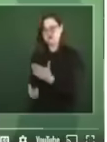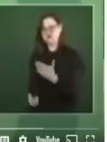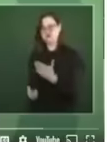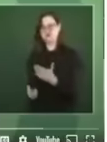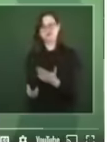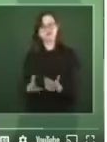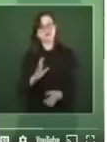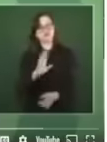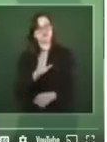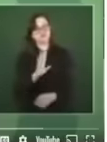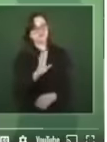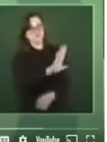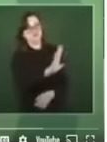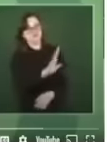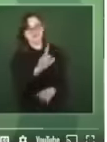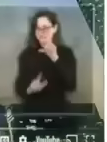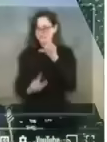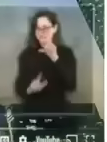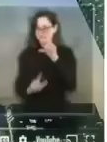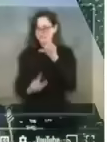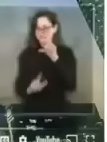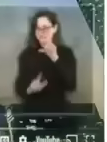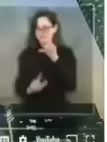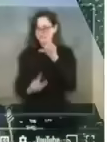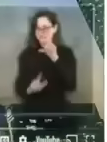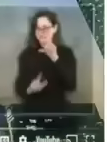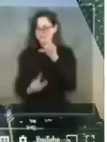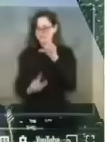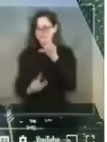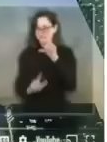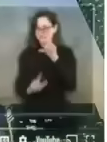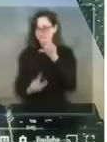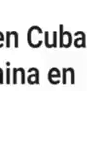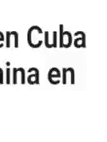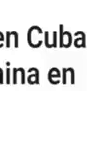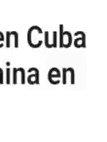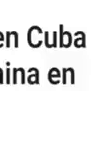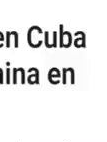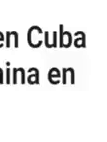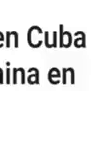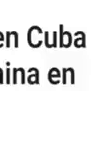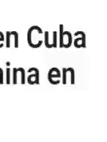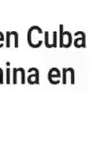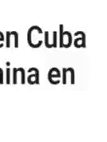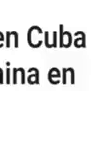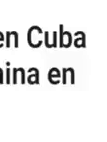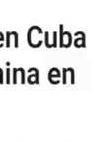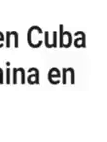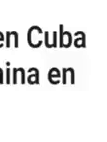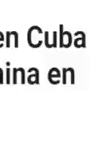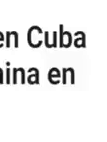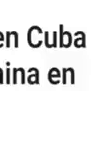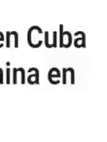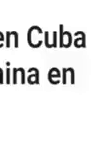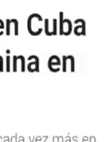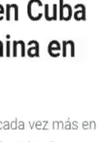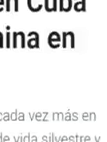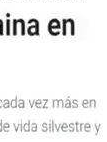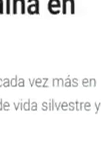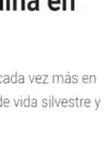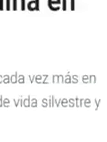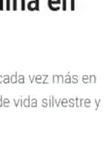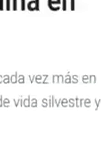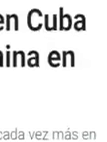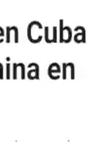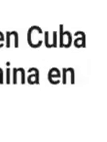independencia a nuestra soberanía pues fuerte y claro lo dijo el presidente de la república eh Y